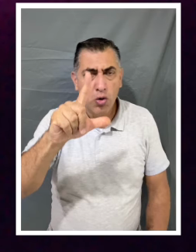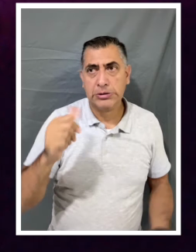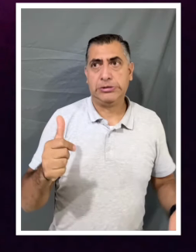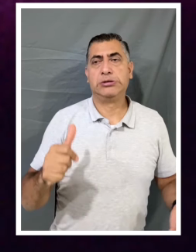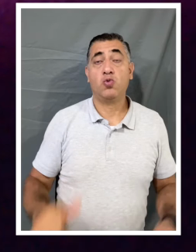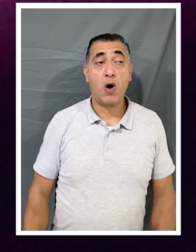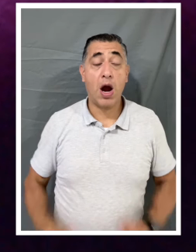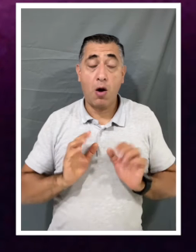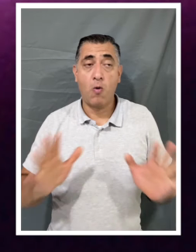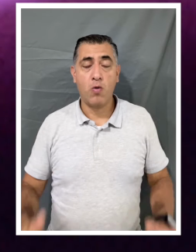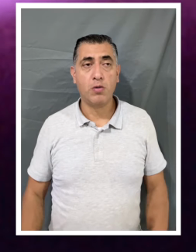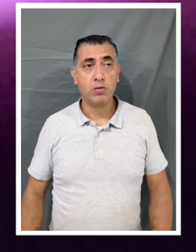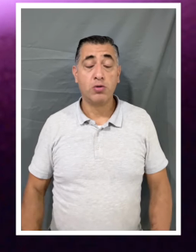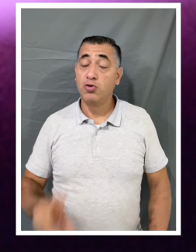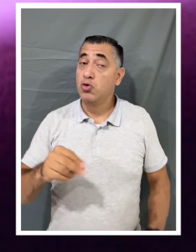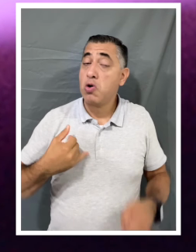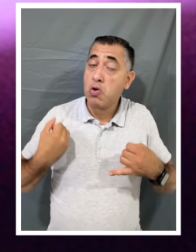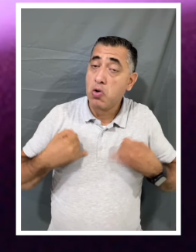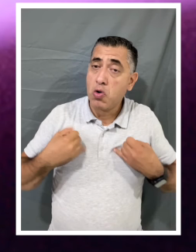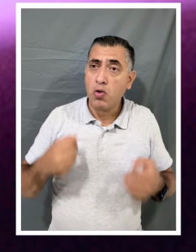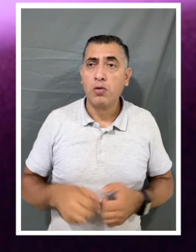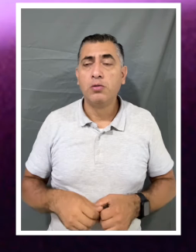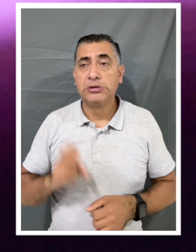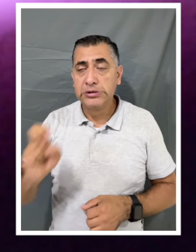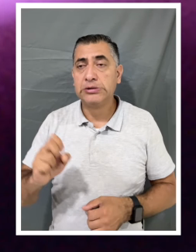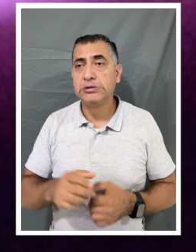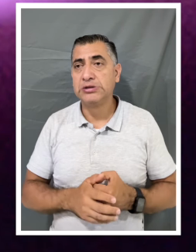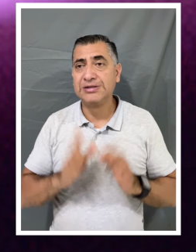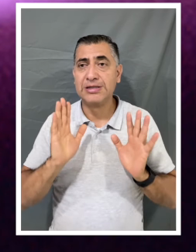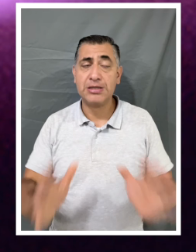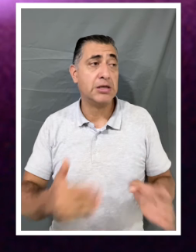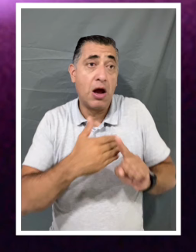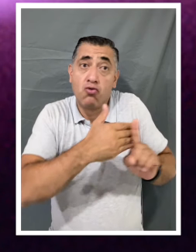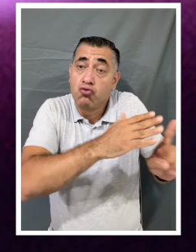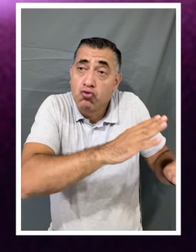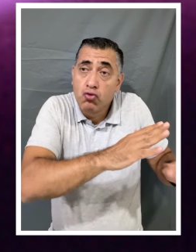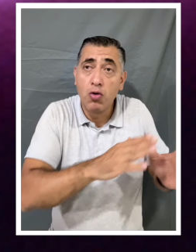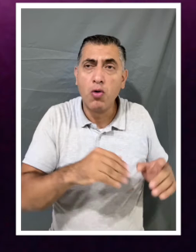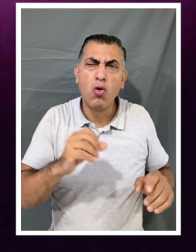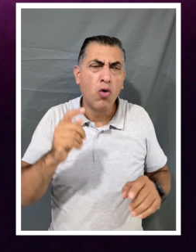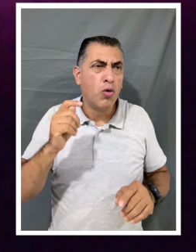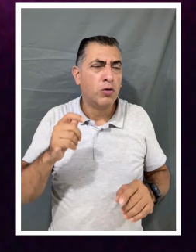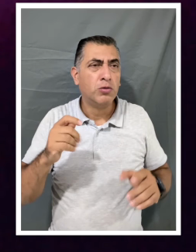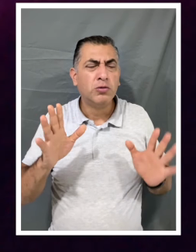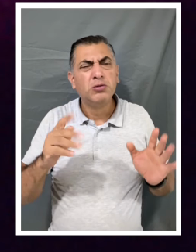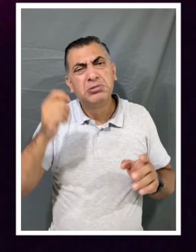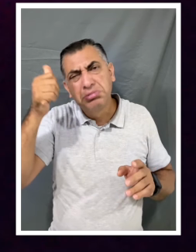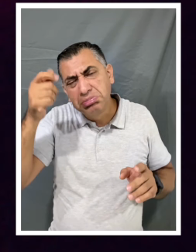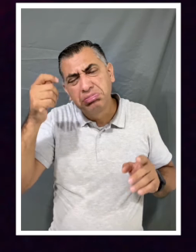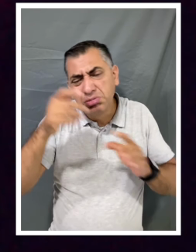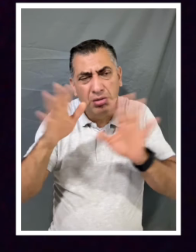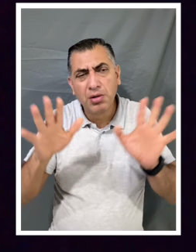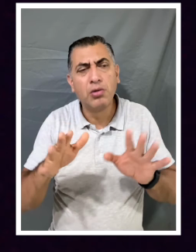jovencito Comparado con los los jugadores de fútbol normalmente muchos a su edad ya se hubieran retirado o estarían en la banca ahí los metería el